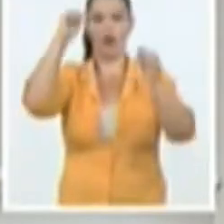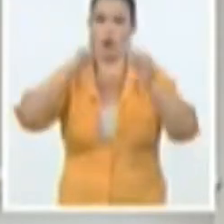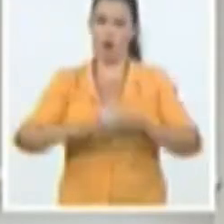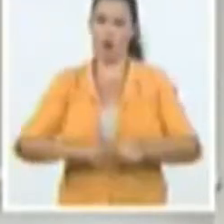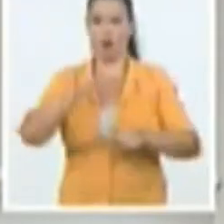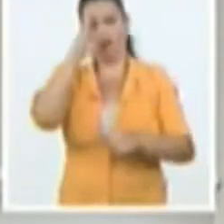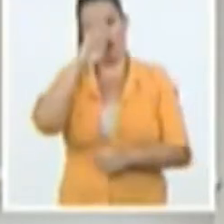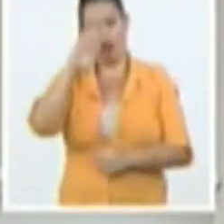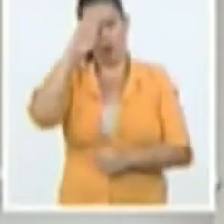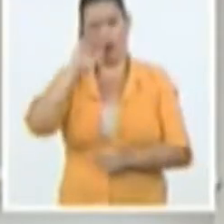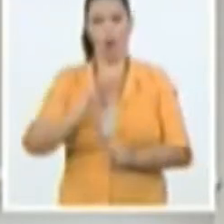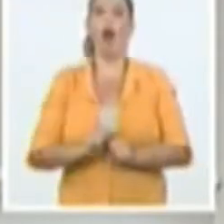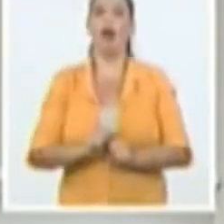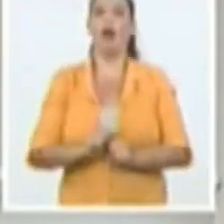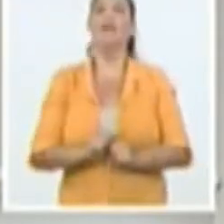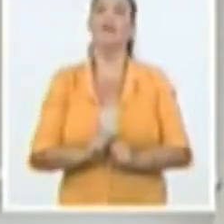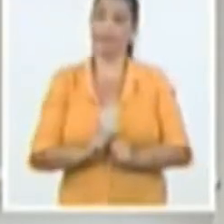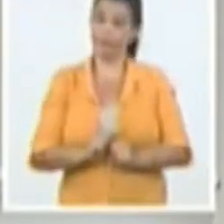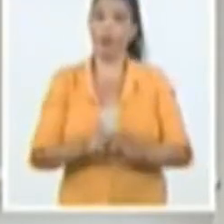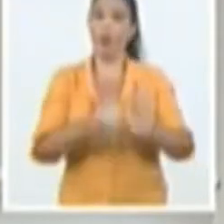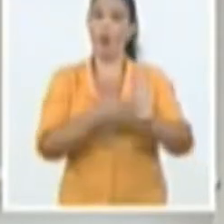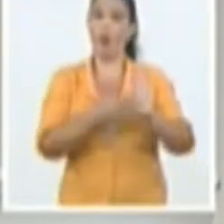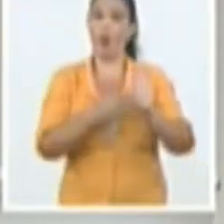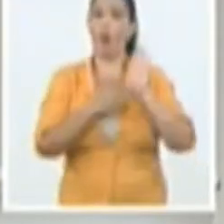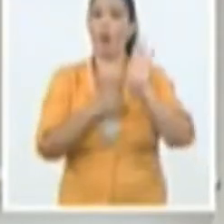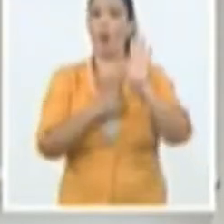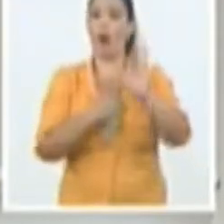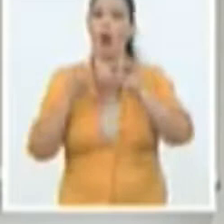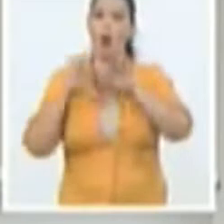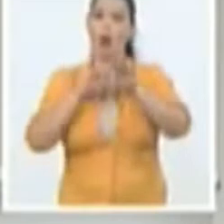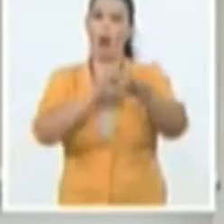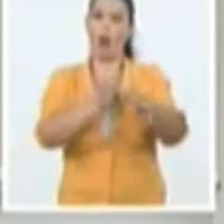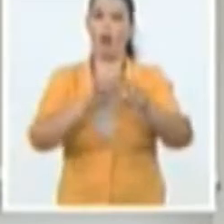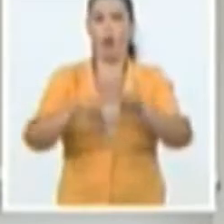constituye una provocación como parte de la